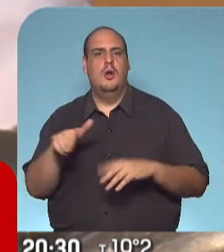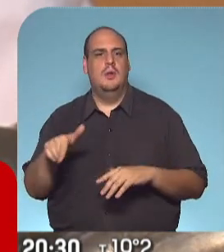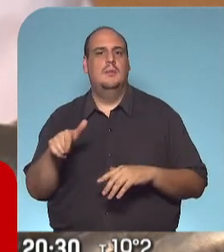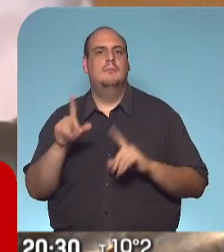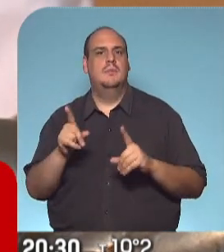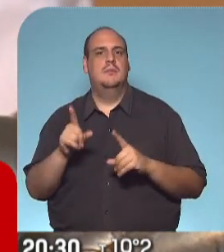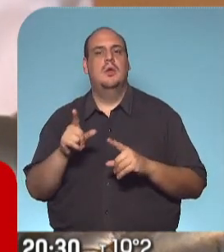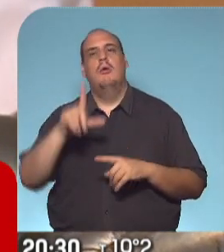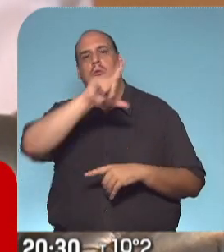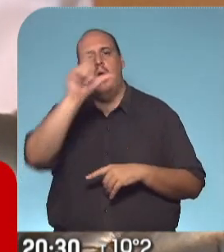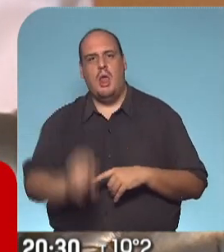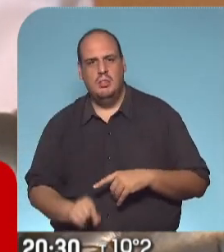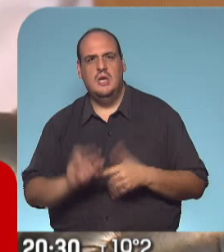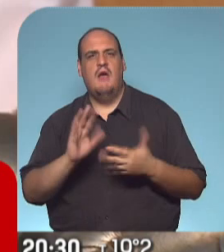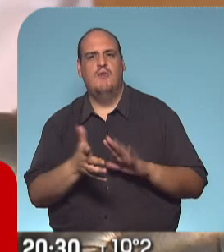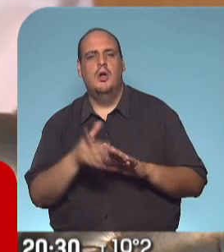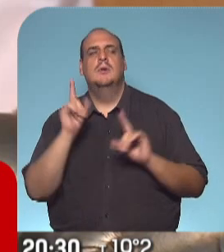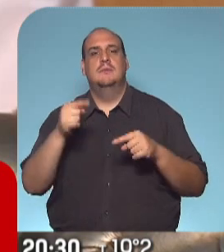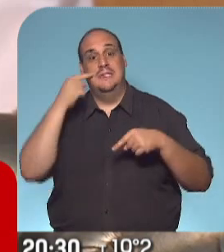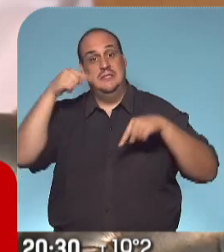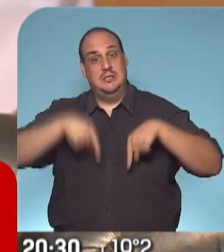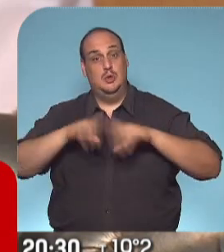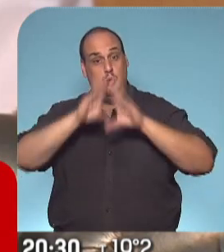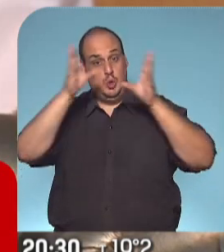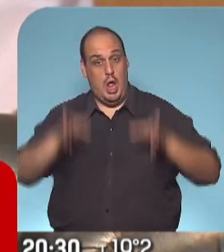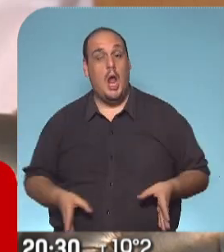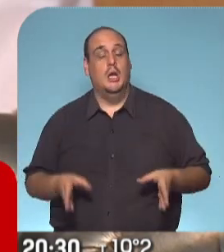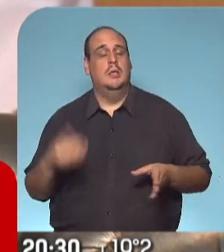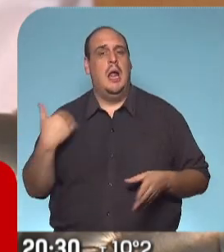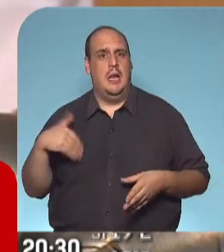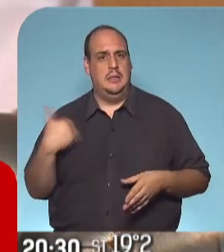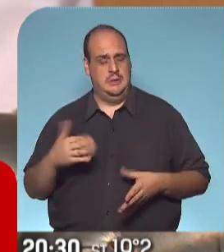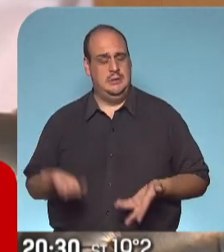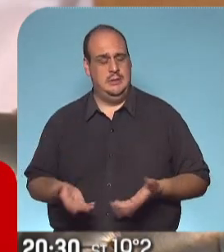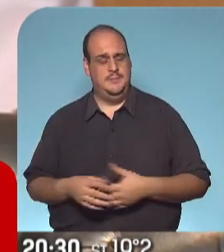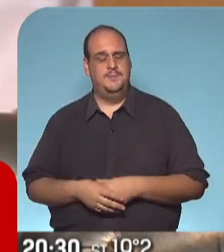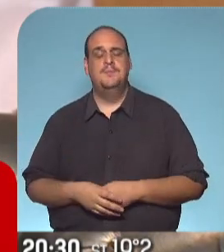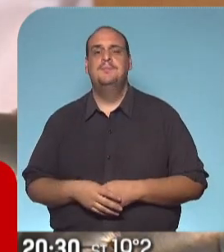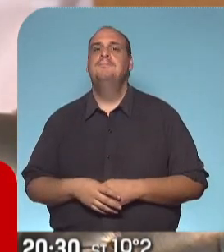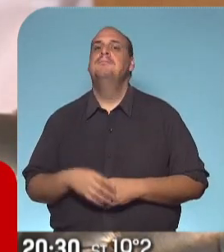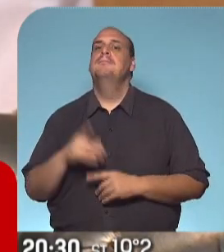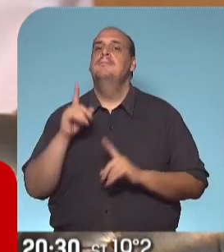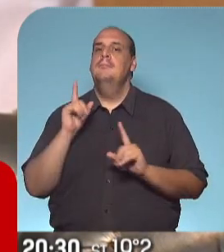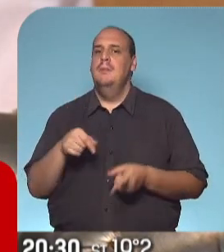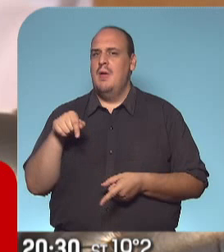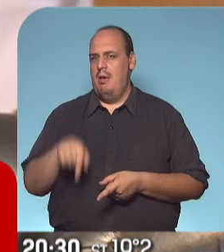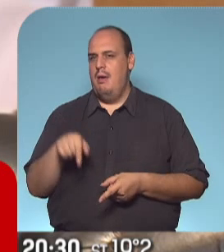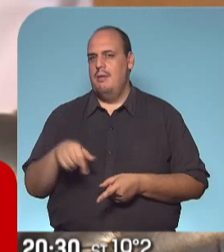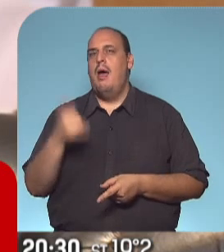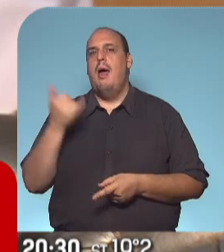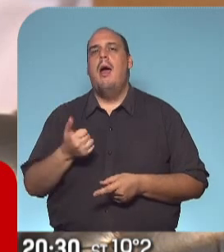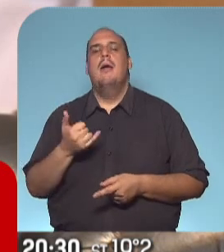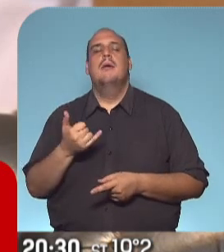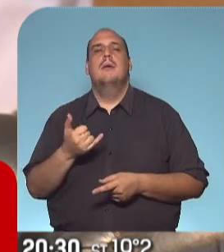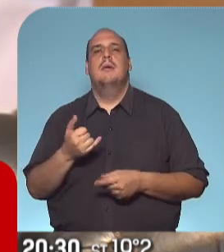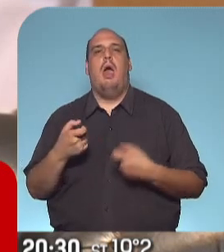estructura demográfica, nuestra estructura institucional, y además también tenemos una ventaja, que es que aquí ya hay una red de protección